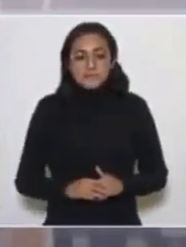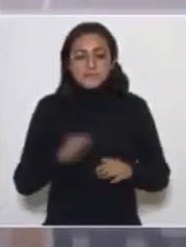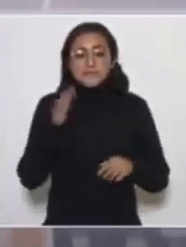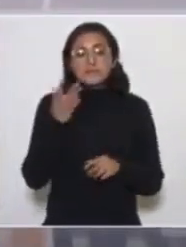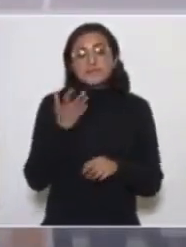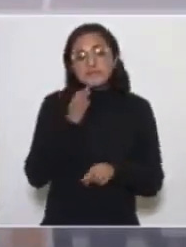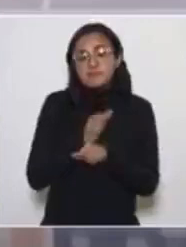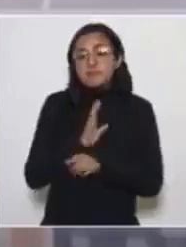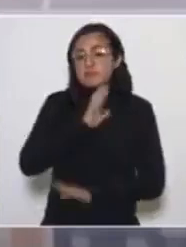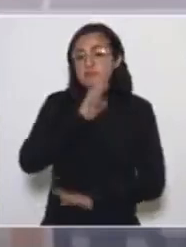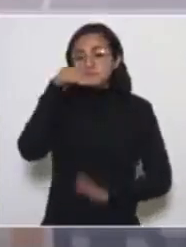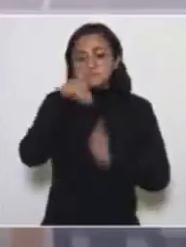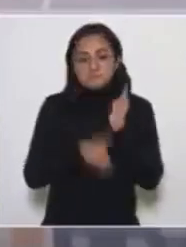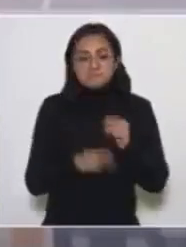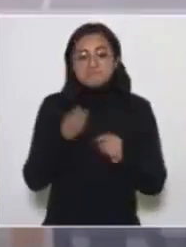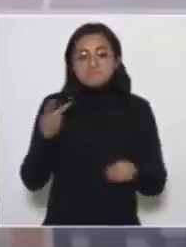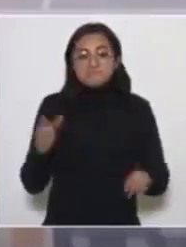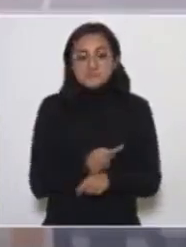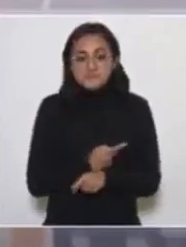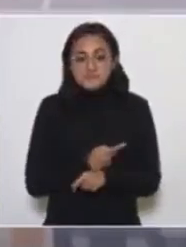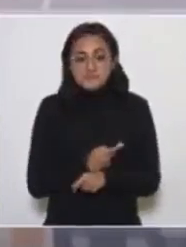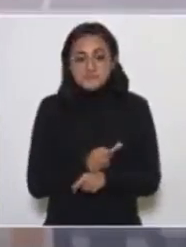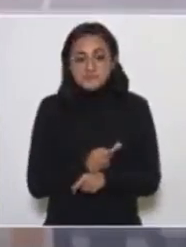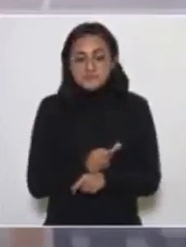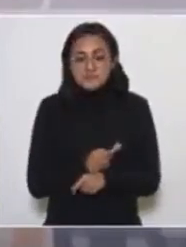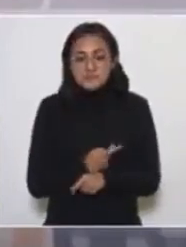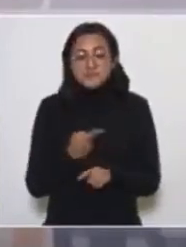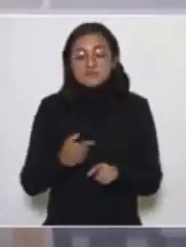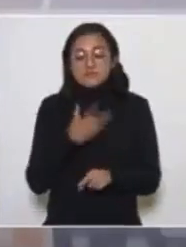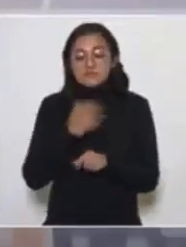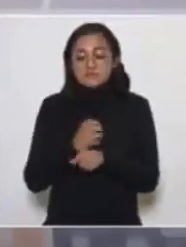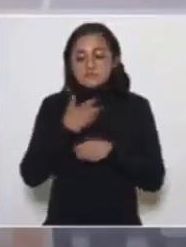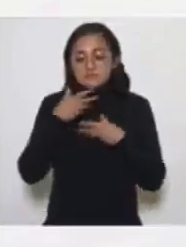el descenso de la curva epidemiológica de la quinta ola.